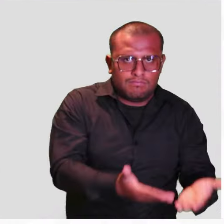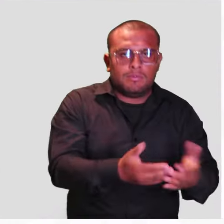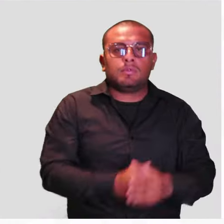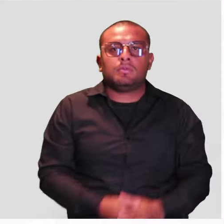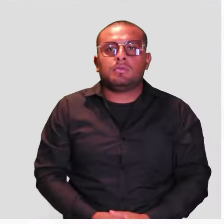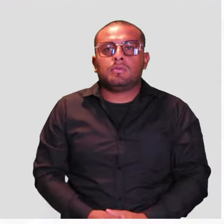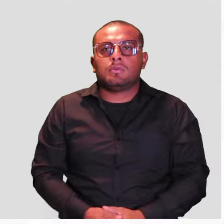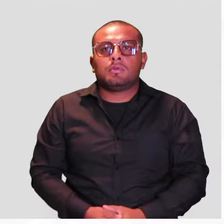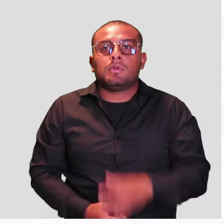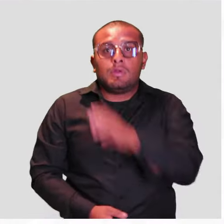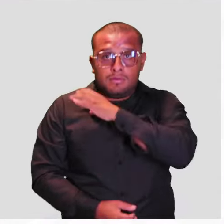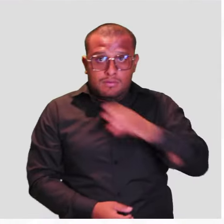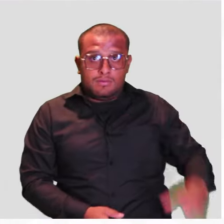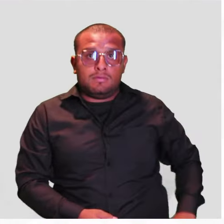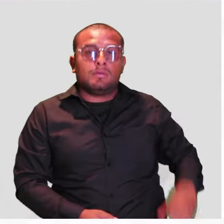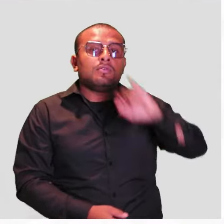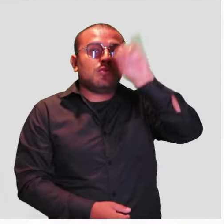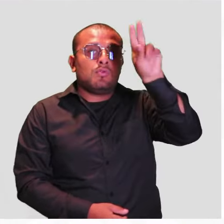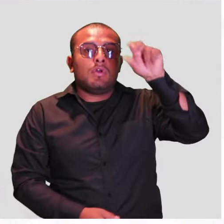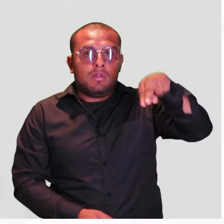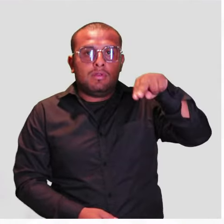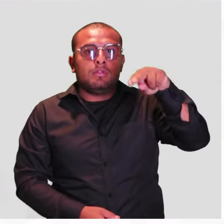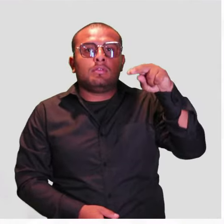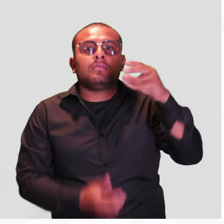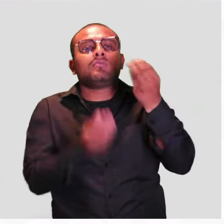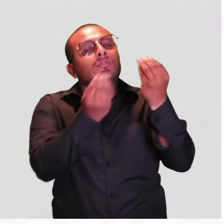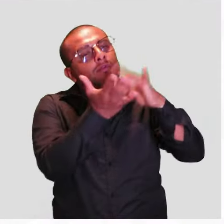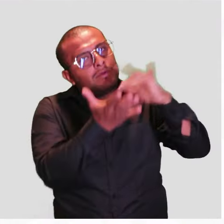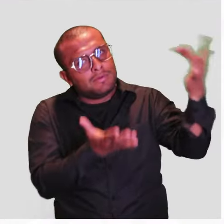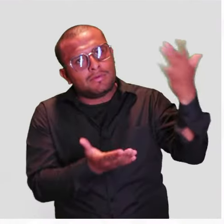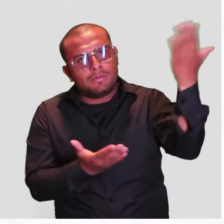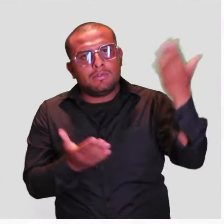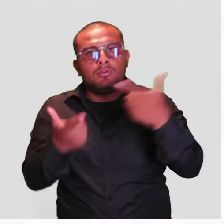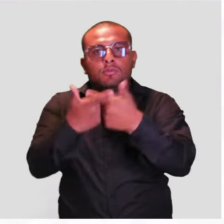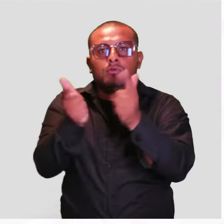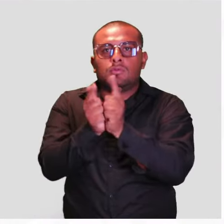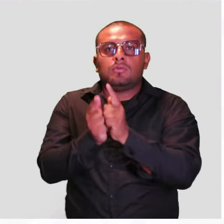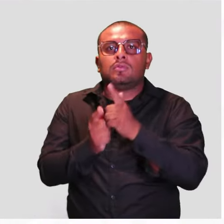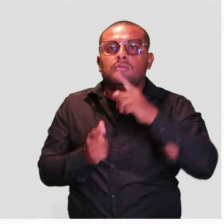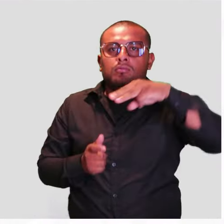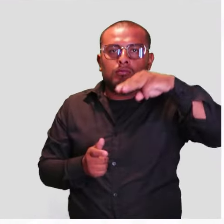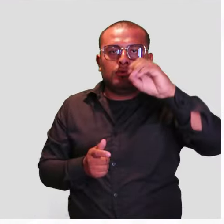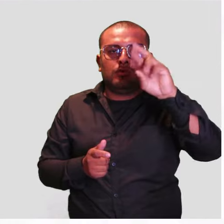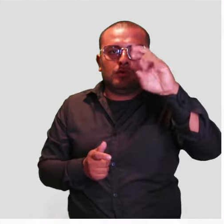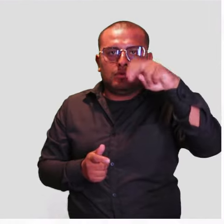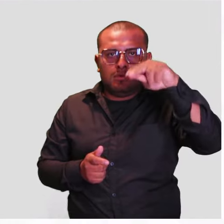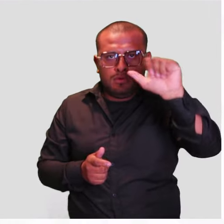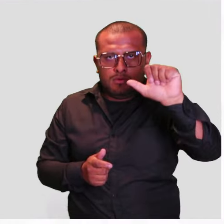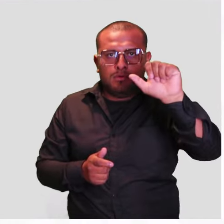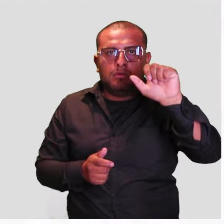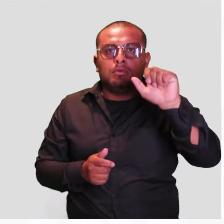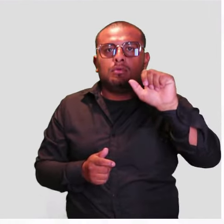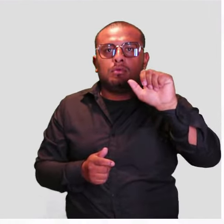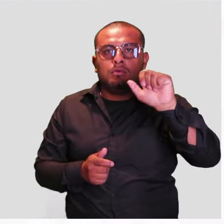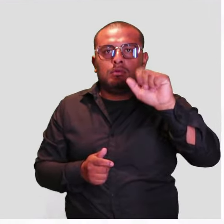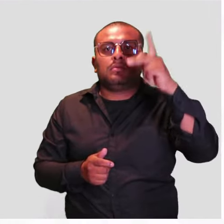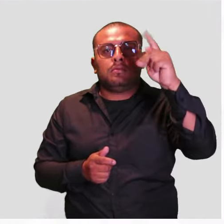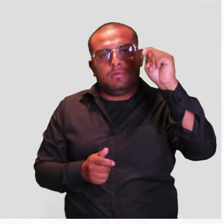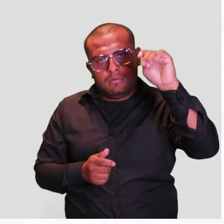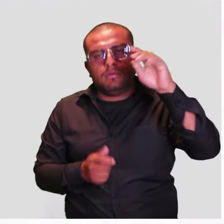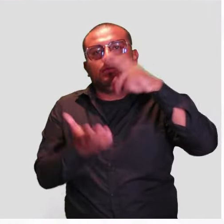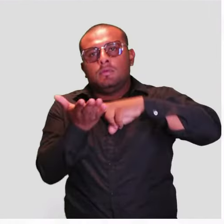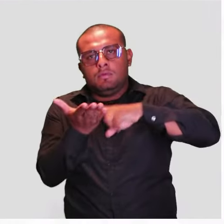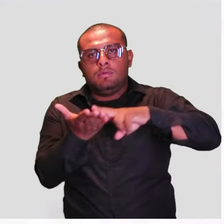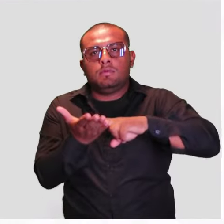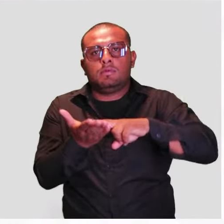Gracias, candidato Juan Alvarado Navarrete, de los partidos Morena, PT y Partido Verde Ecologista de México. A continuación, cedemos el uso de la